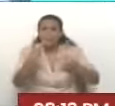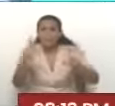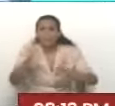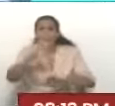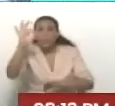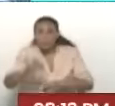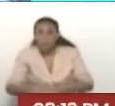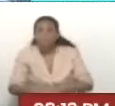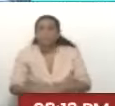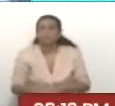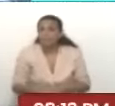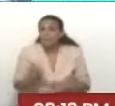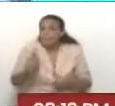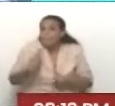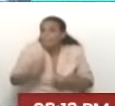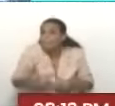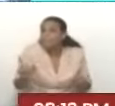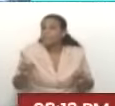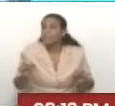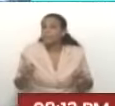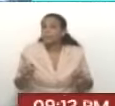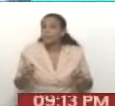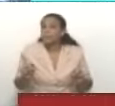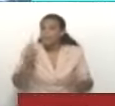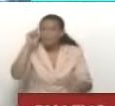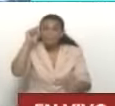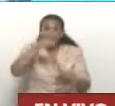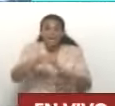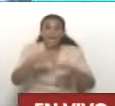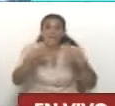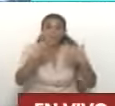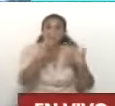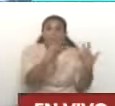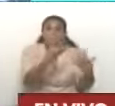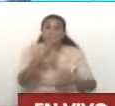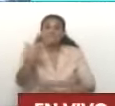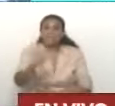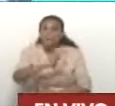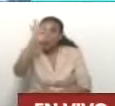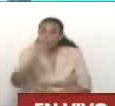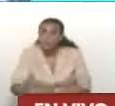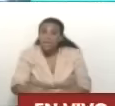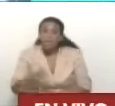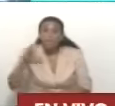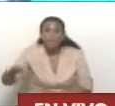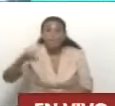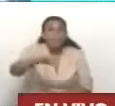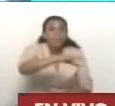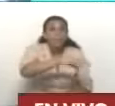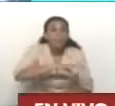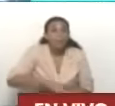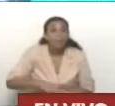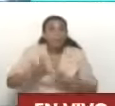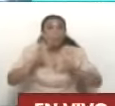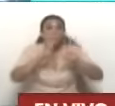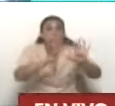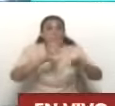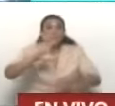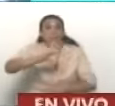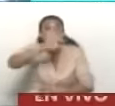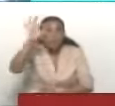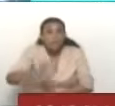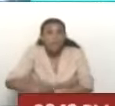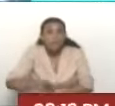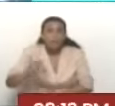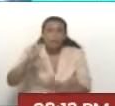70.47%, pero la meta es 95% en todos los estados del país, en todos